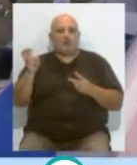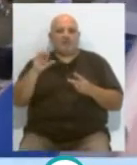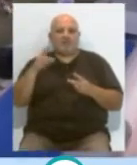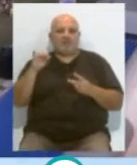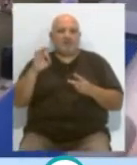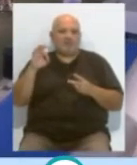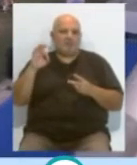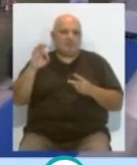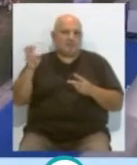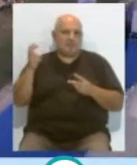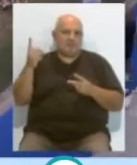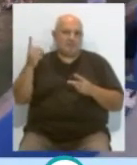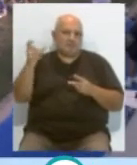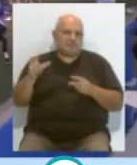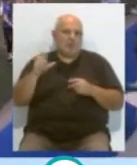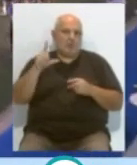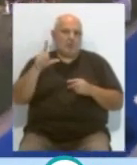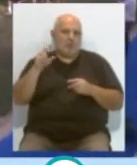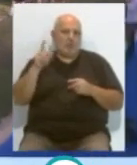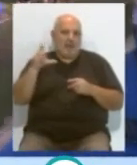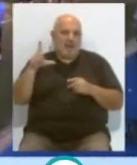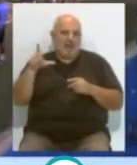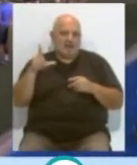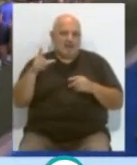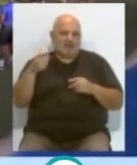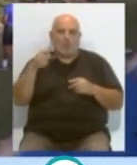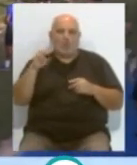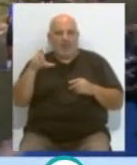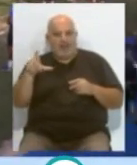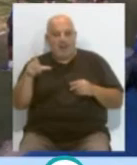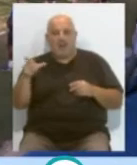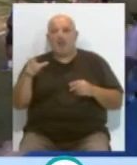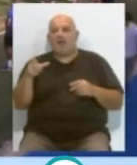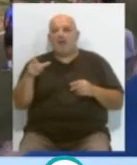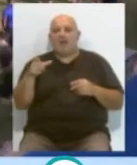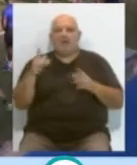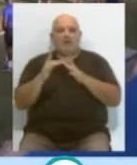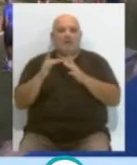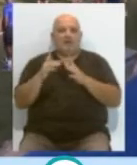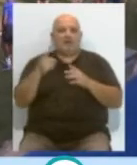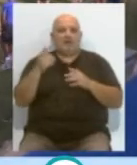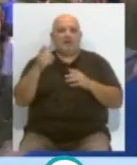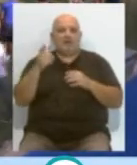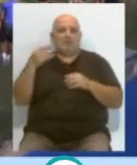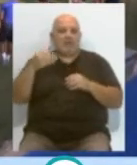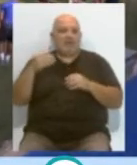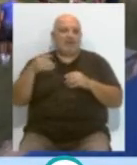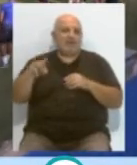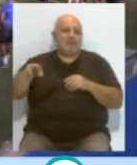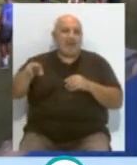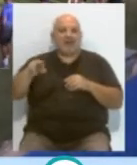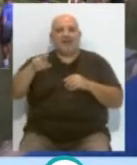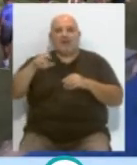este caso Gudel, que también estaba hablando con Arroyán. Gudel, el chaval del B, hermano